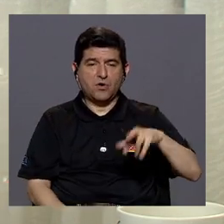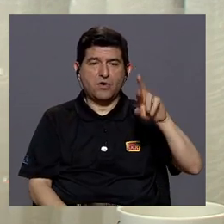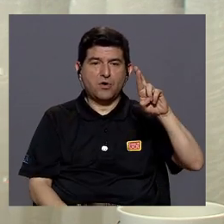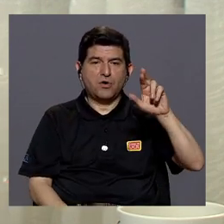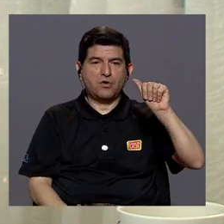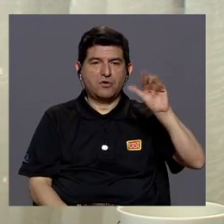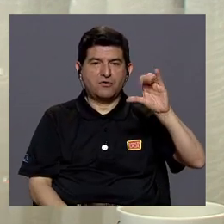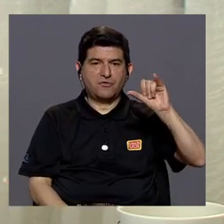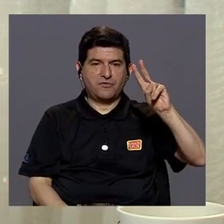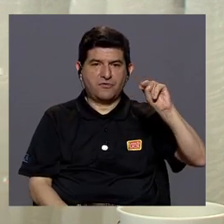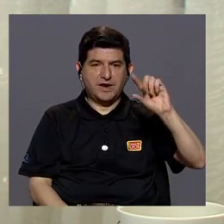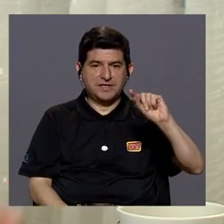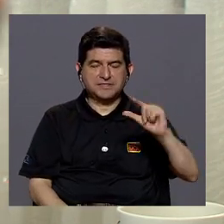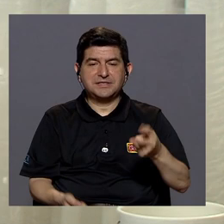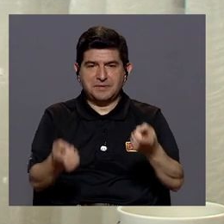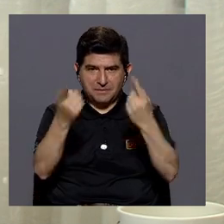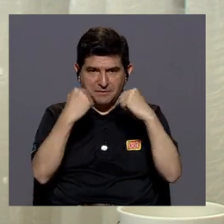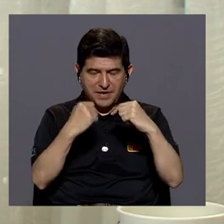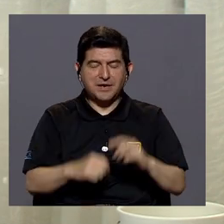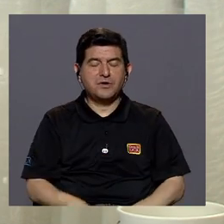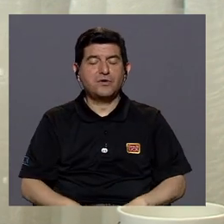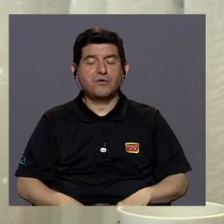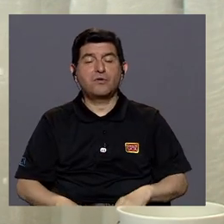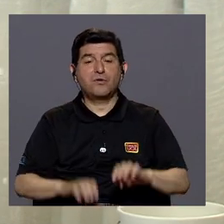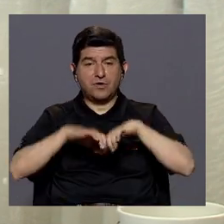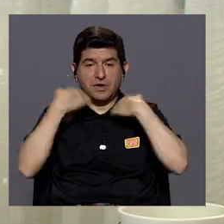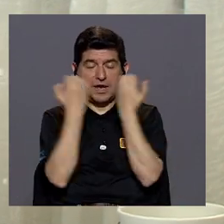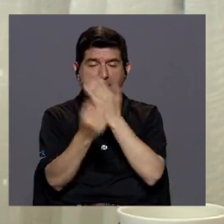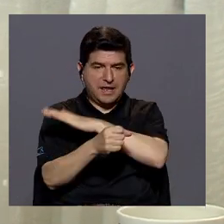a la escuela, al equipo completo.